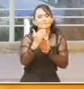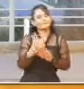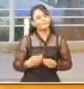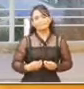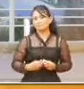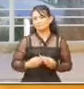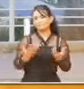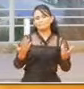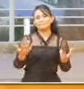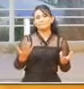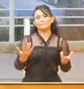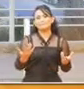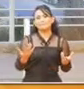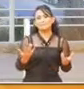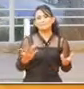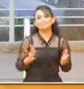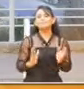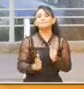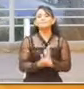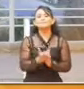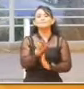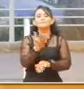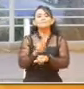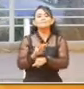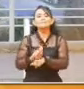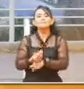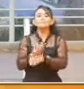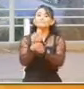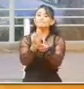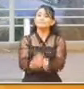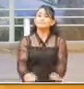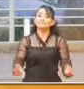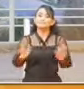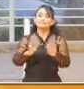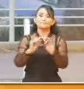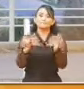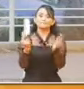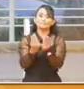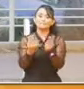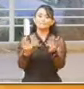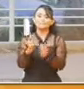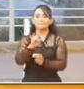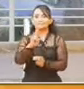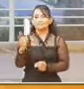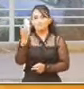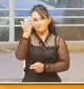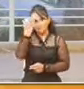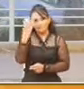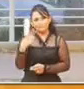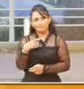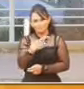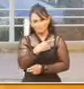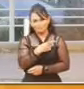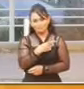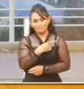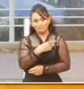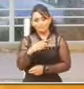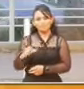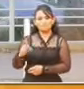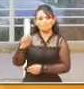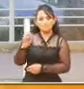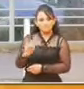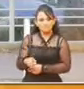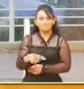alguna se trata de una obra de relevancia y urgencia que debemos de reconocer, lo mismo que